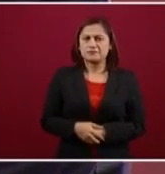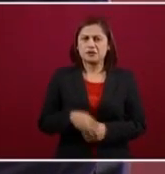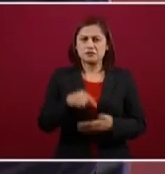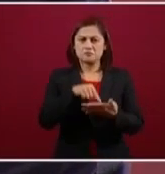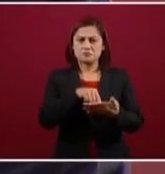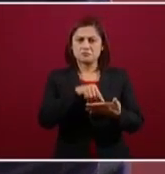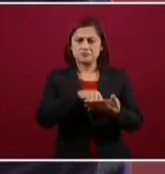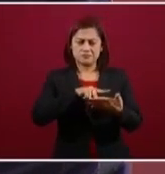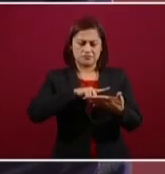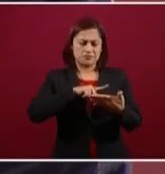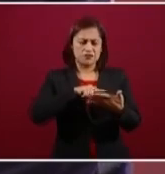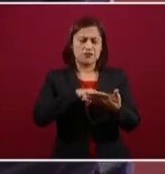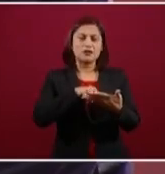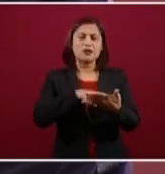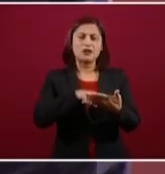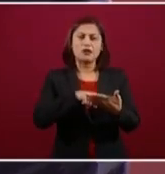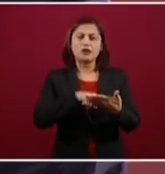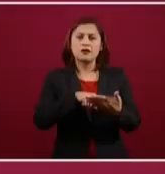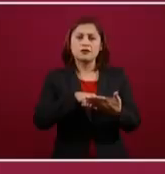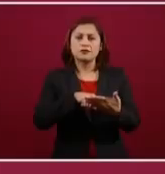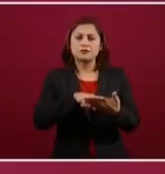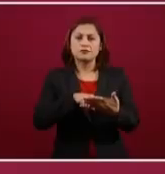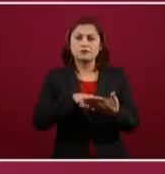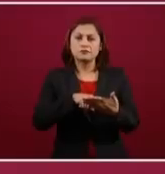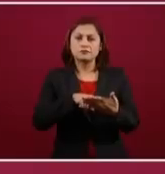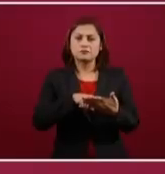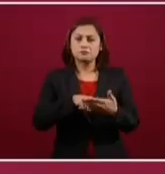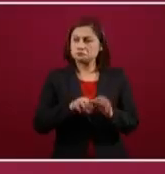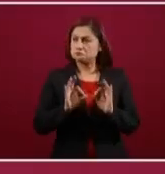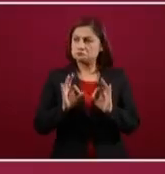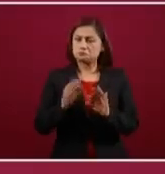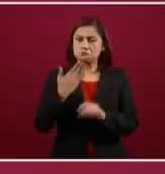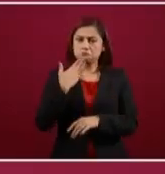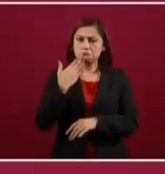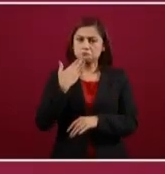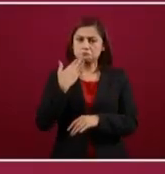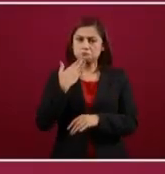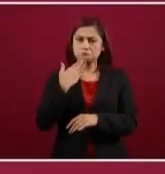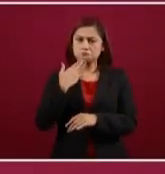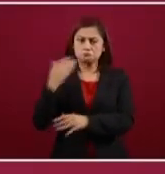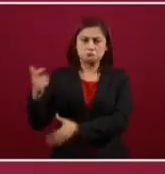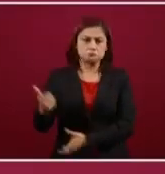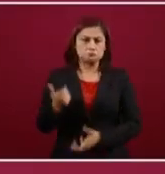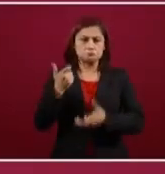información de que está bien el ejercicio del presupuesto,